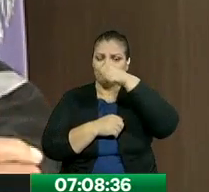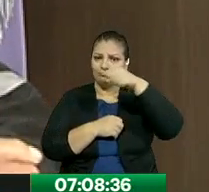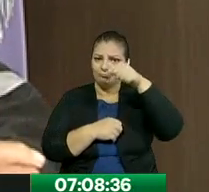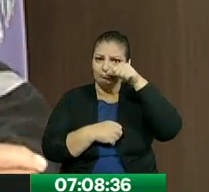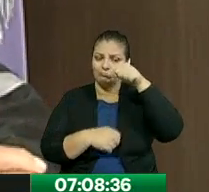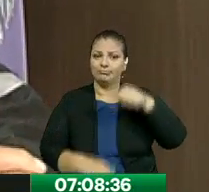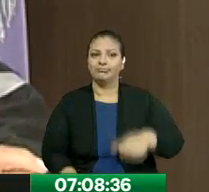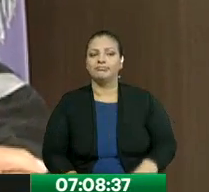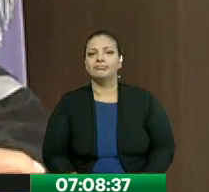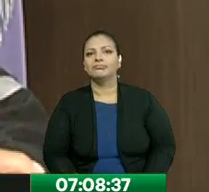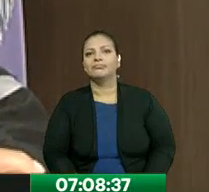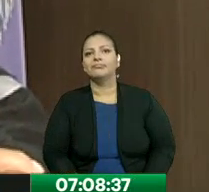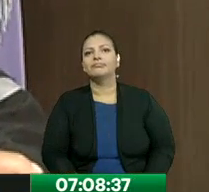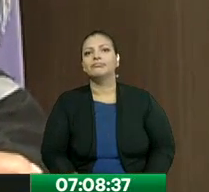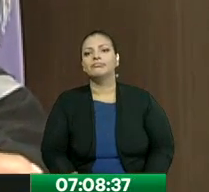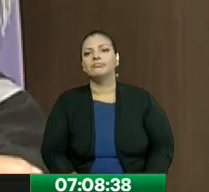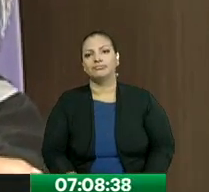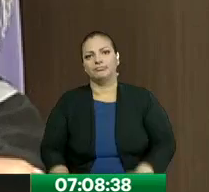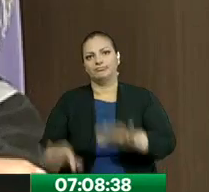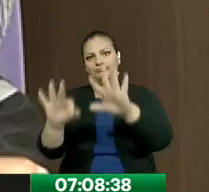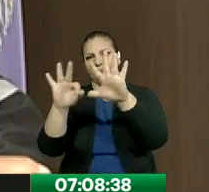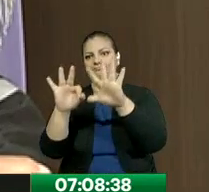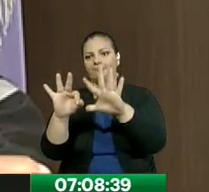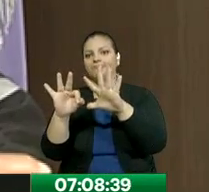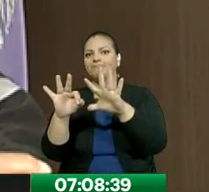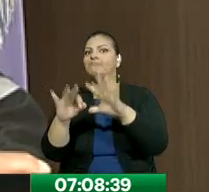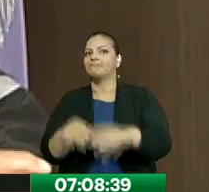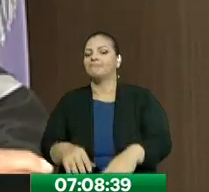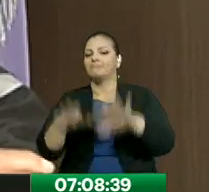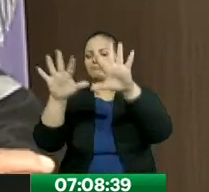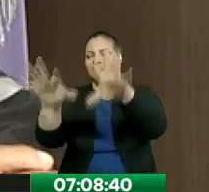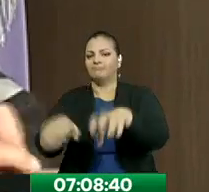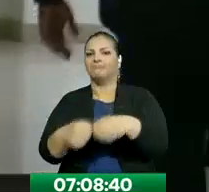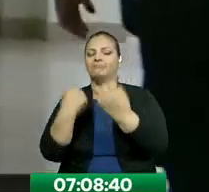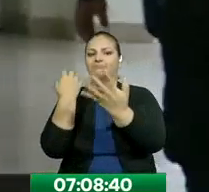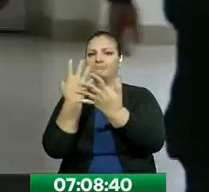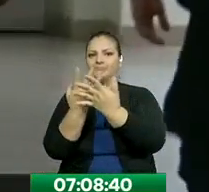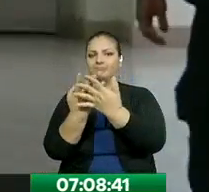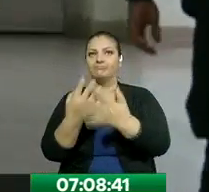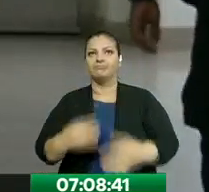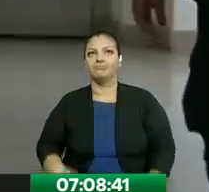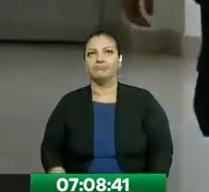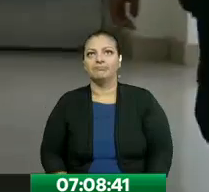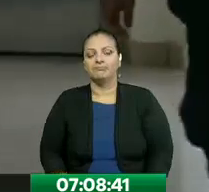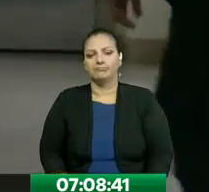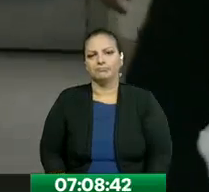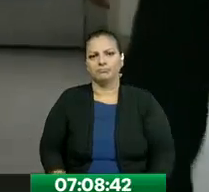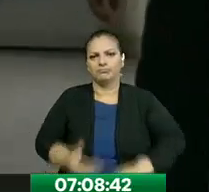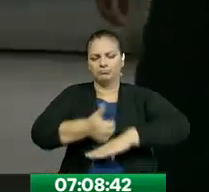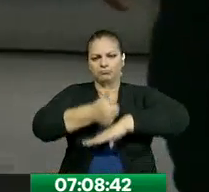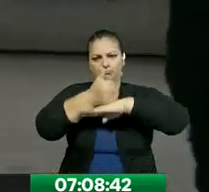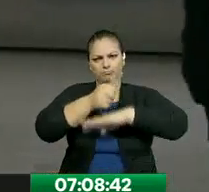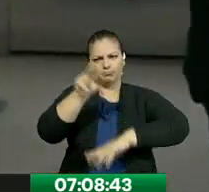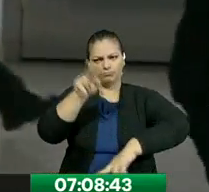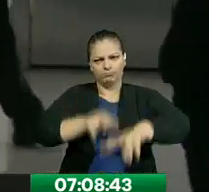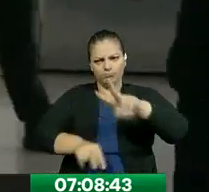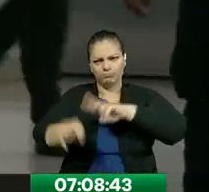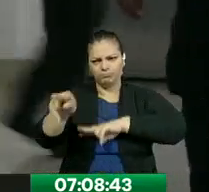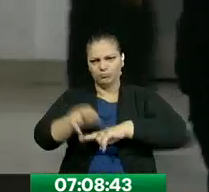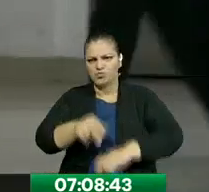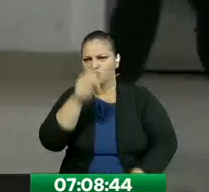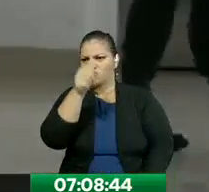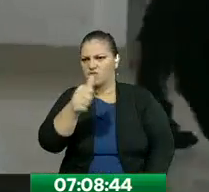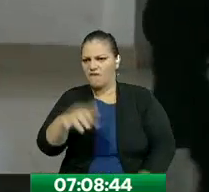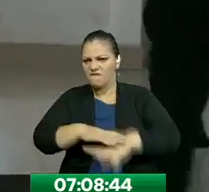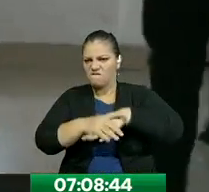son personas que están dentro de las 8 que han sido aprehendidas y que ya se les formuló cargo. De ser hallados culpables, los detenidos